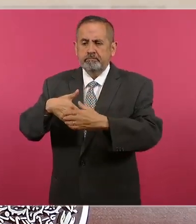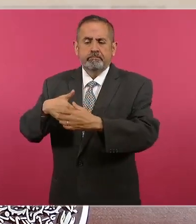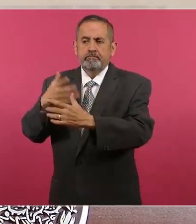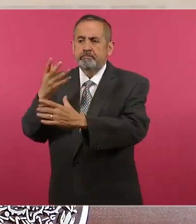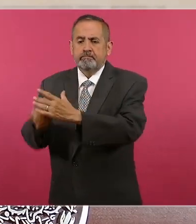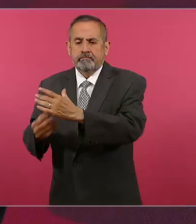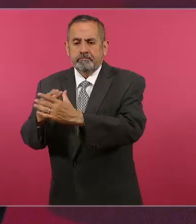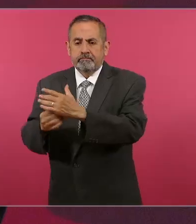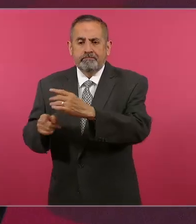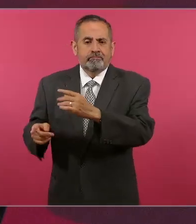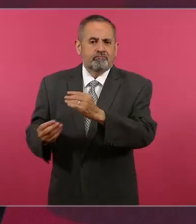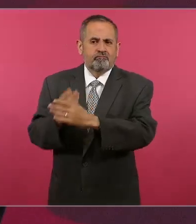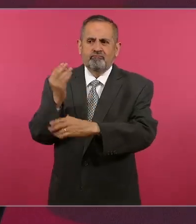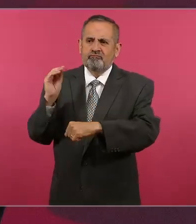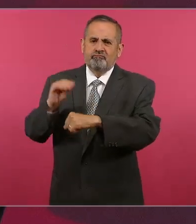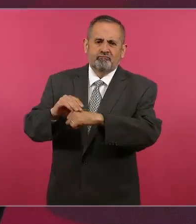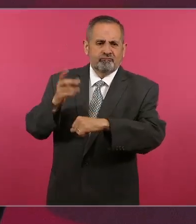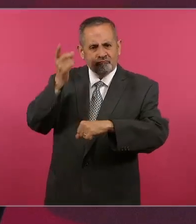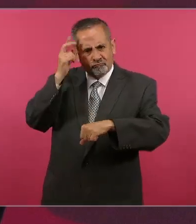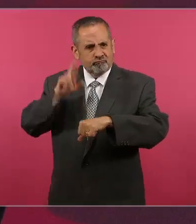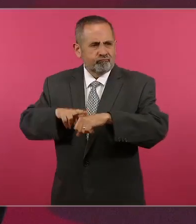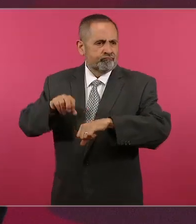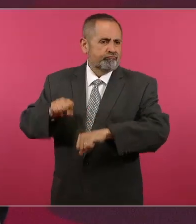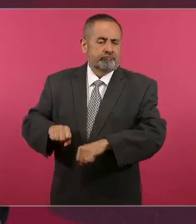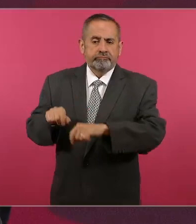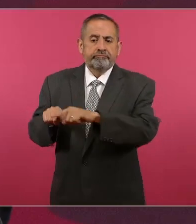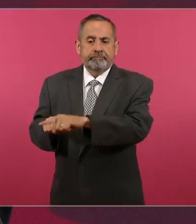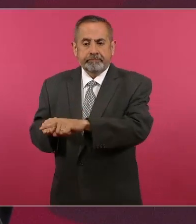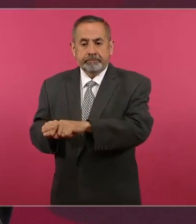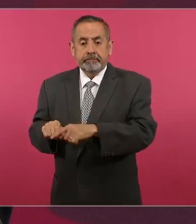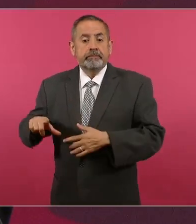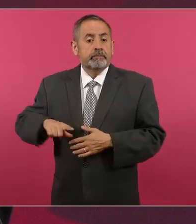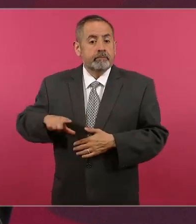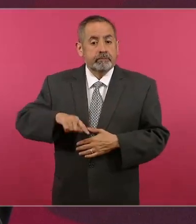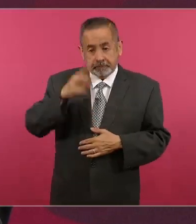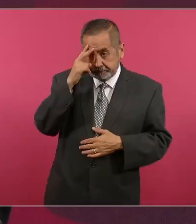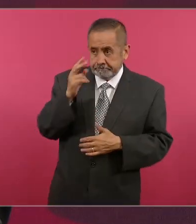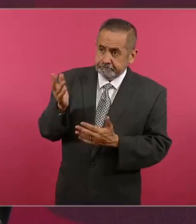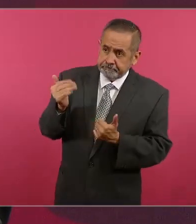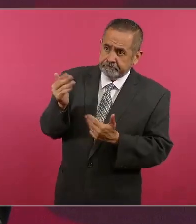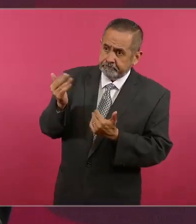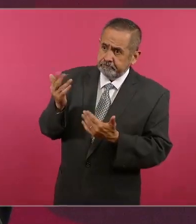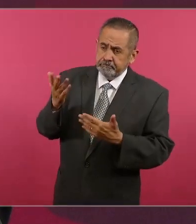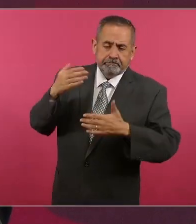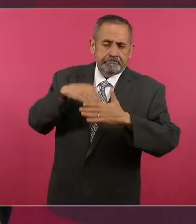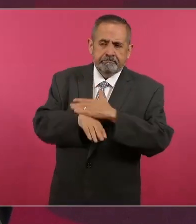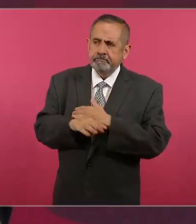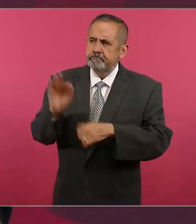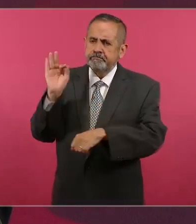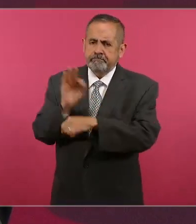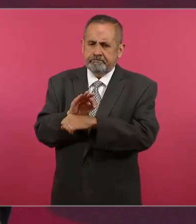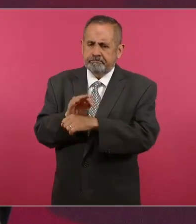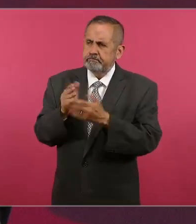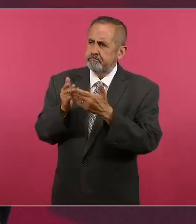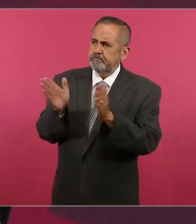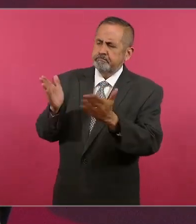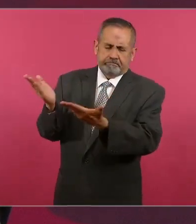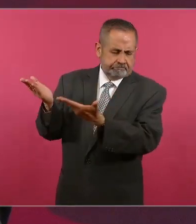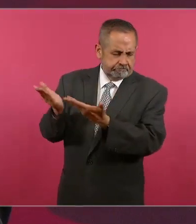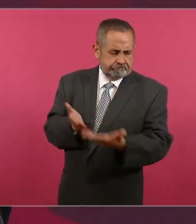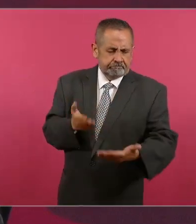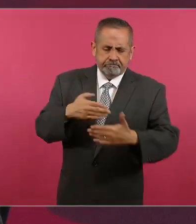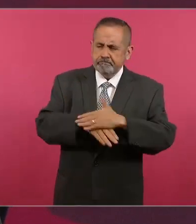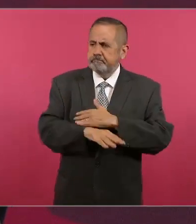dictaduras y el gobierno de México los protegió, les abrió las puertas de nuestro